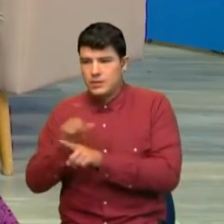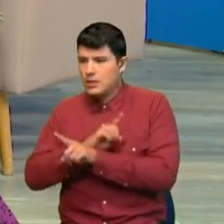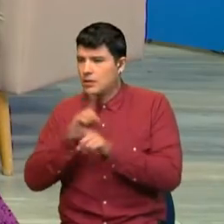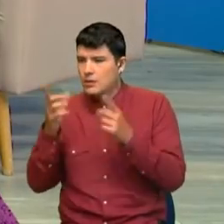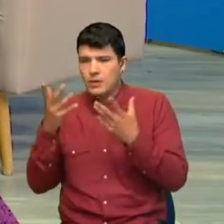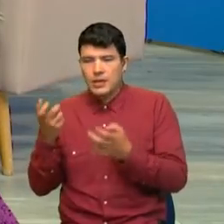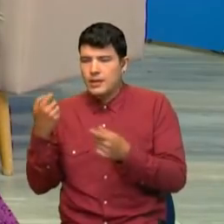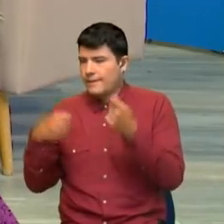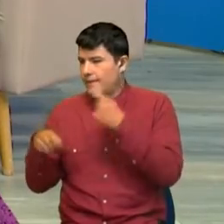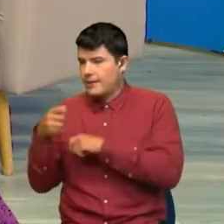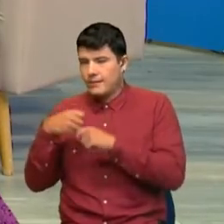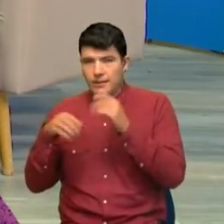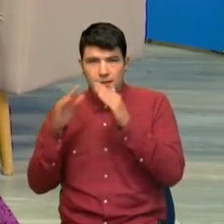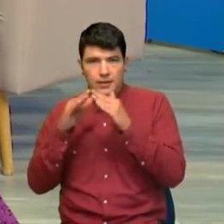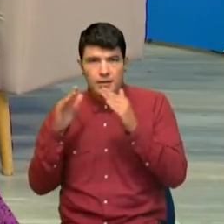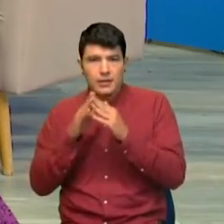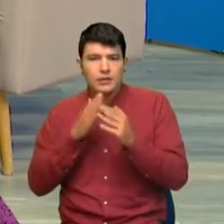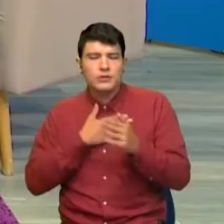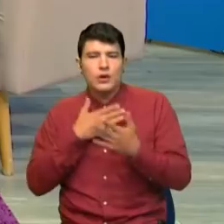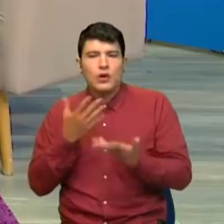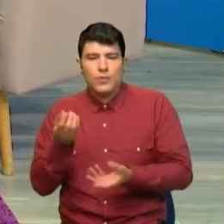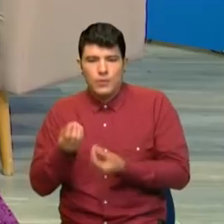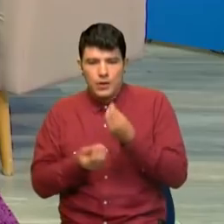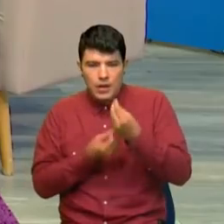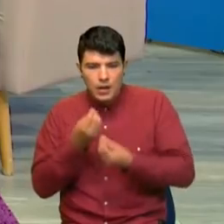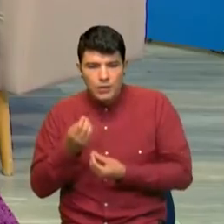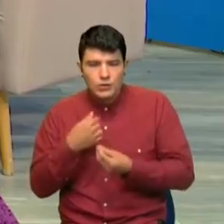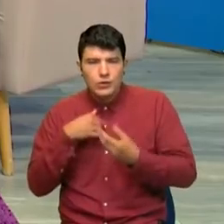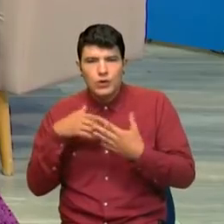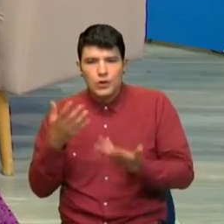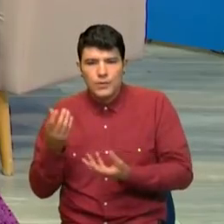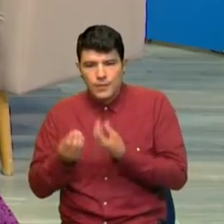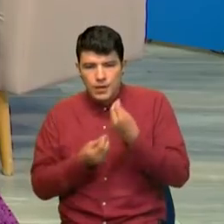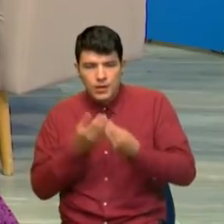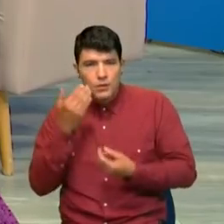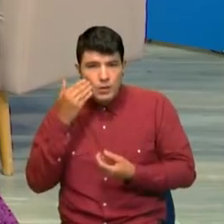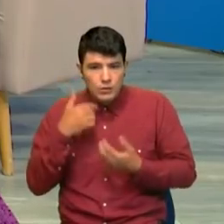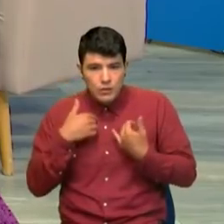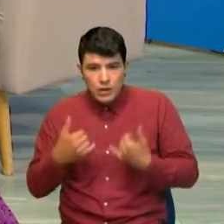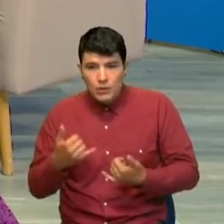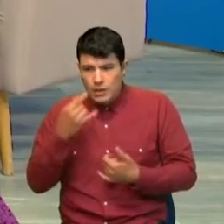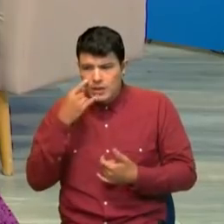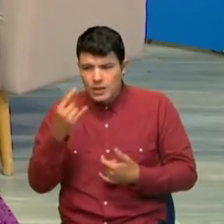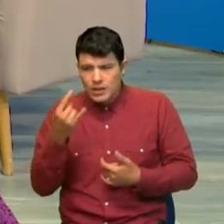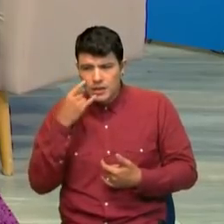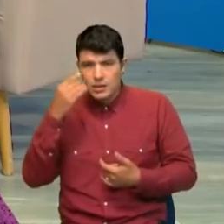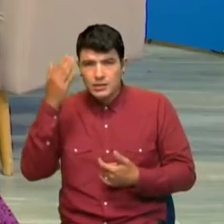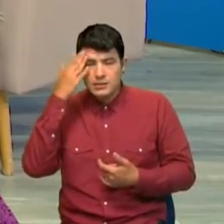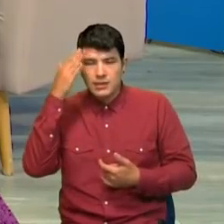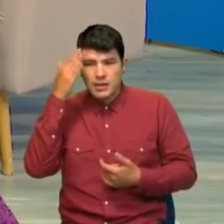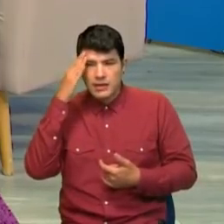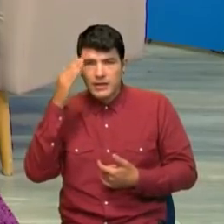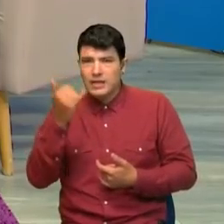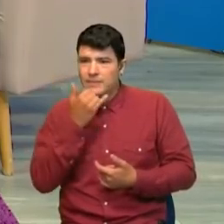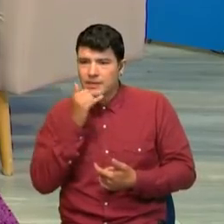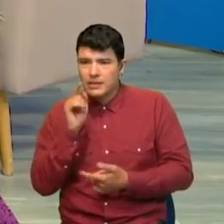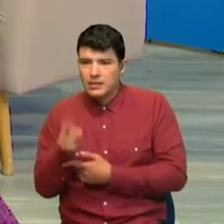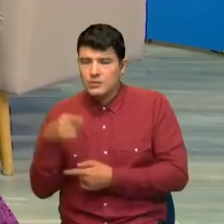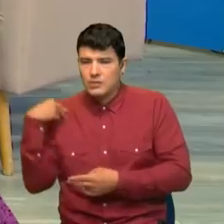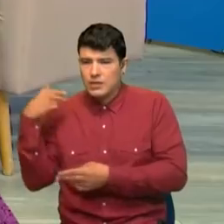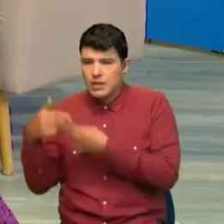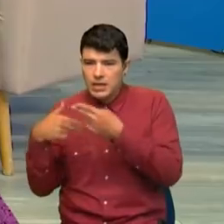vender. ¿Qué puedo hacer yo en ese caso cuando yo estoy interesada en saber qué va a pasar con la herencia?